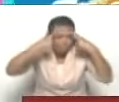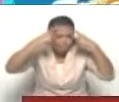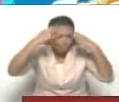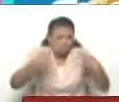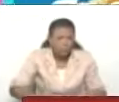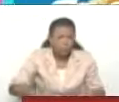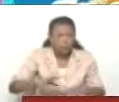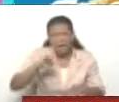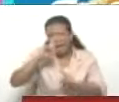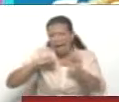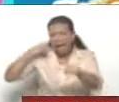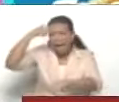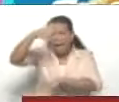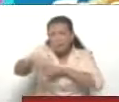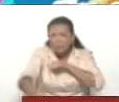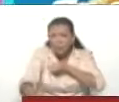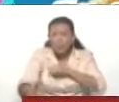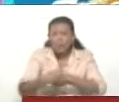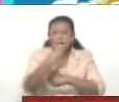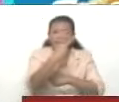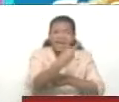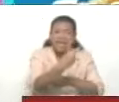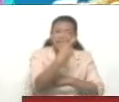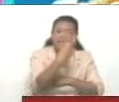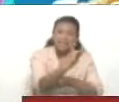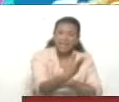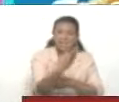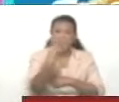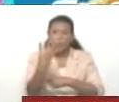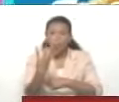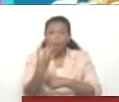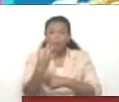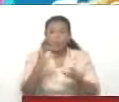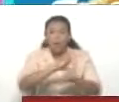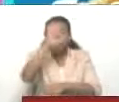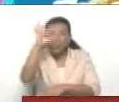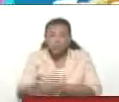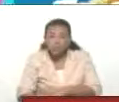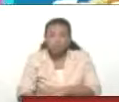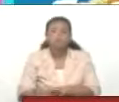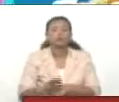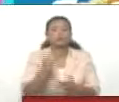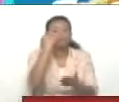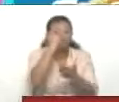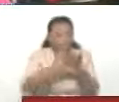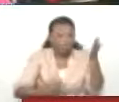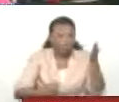y trayectoria, el 34% de los que se inscribieron, más de 30 años.